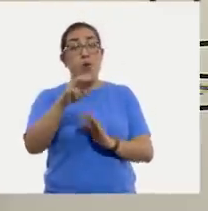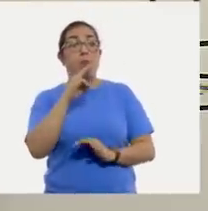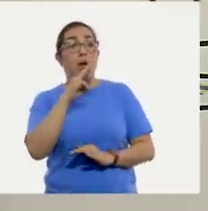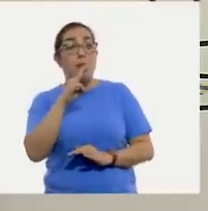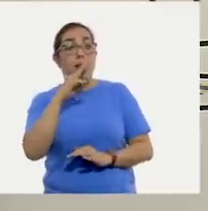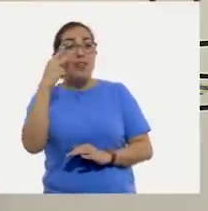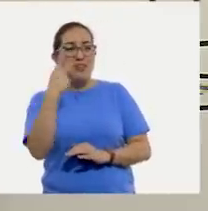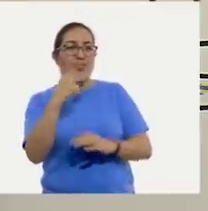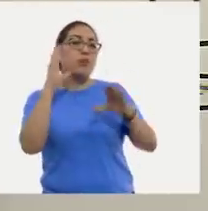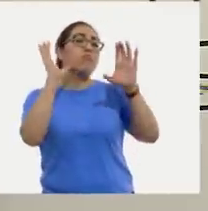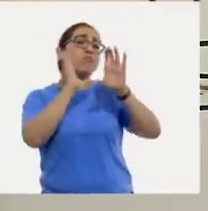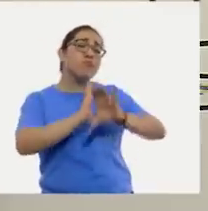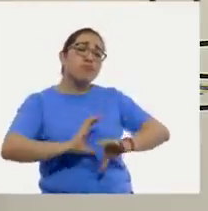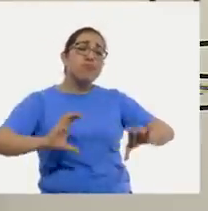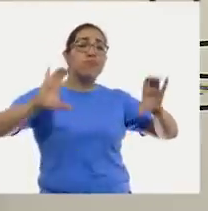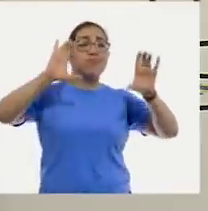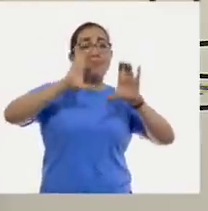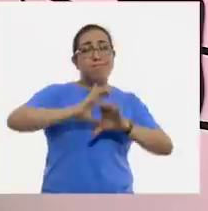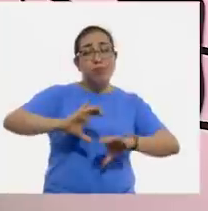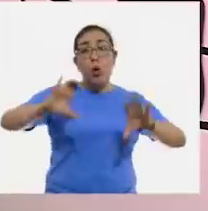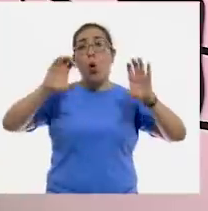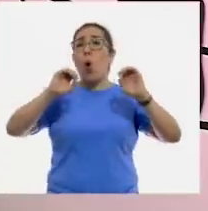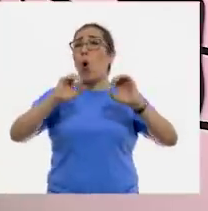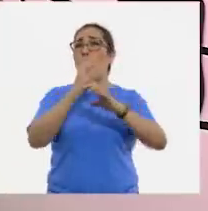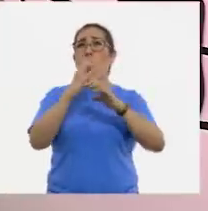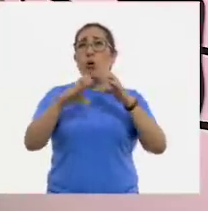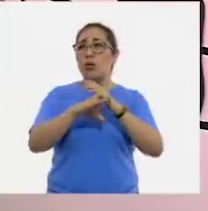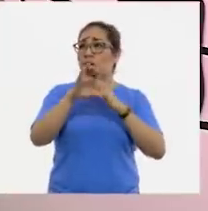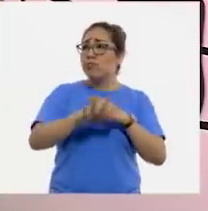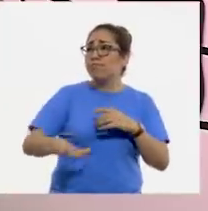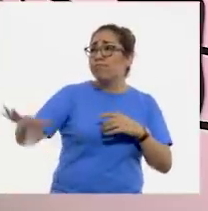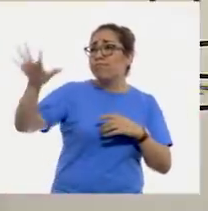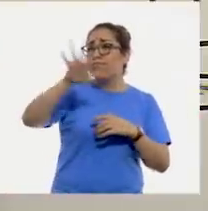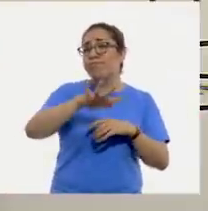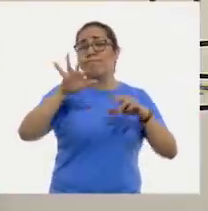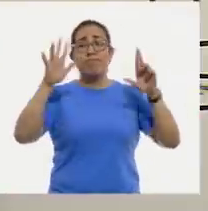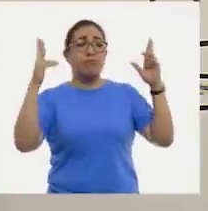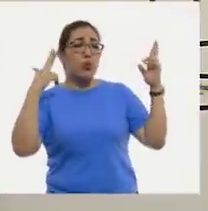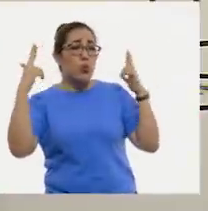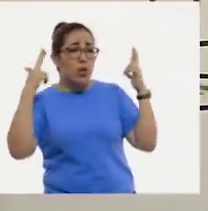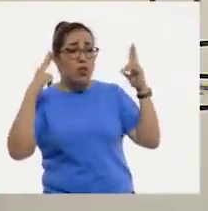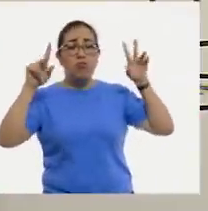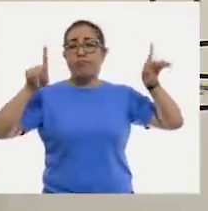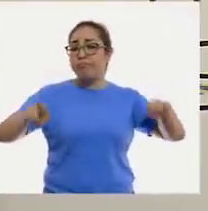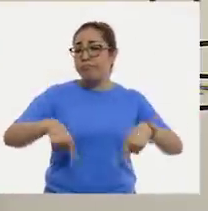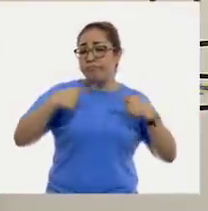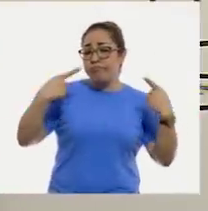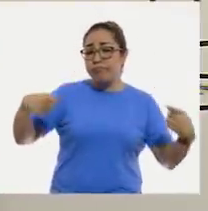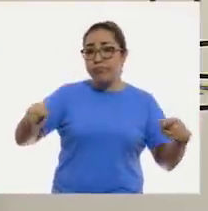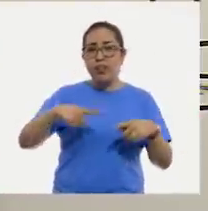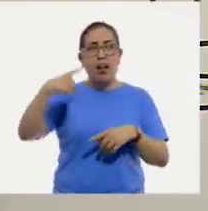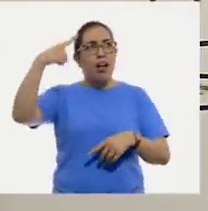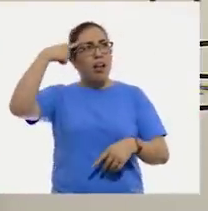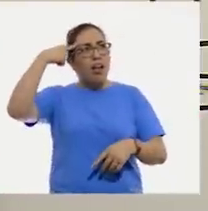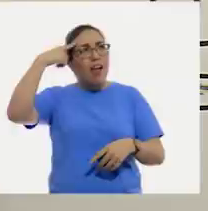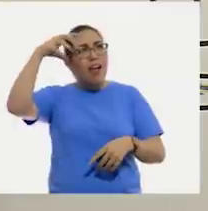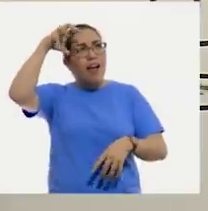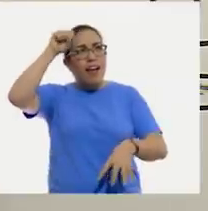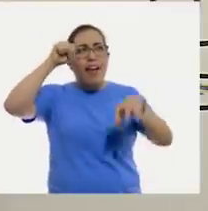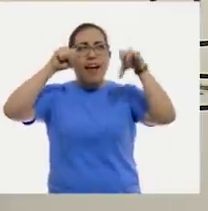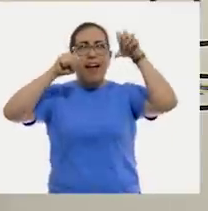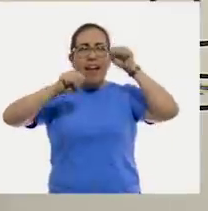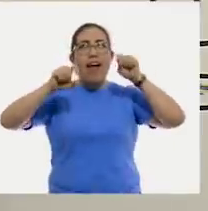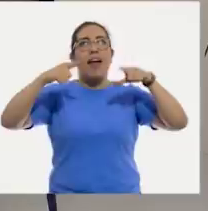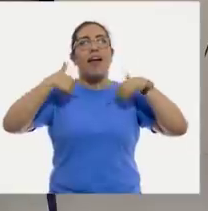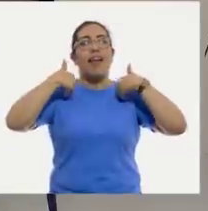mamá o los ruidos o los sonidos y los empezamos a trabajar, a codificar en la mente, y luego los unimos